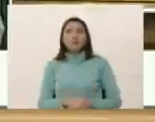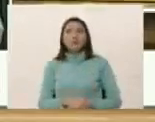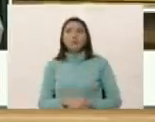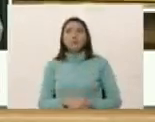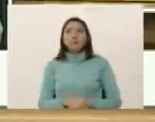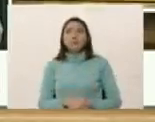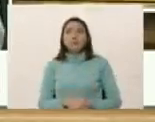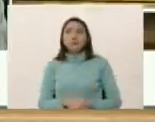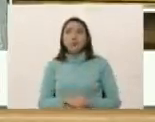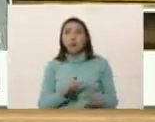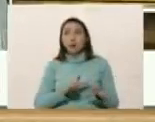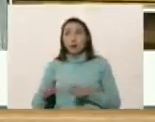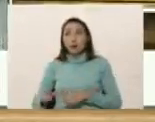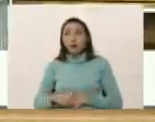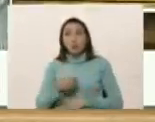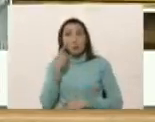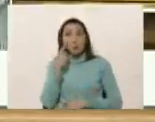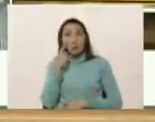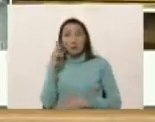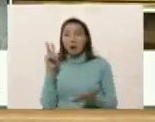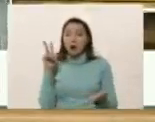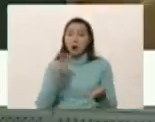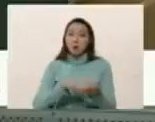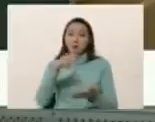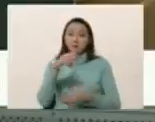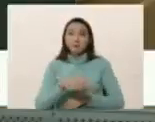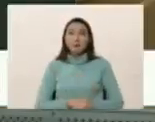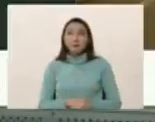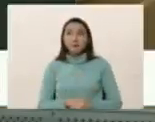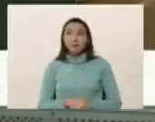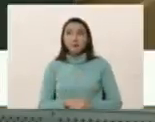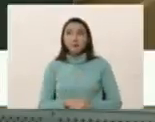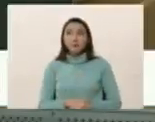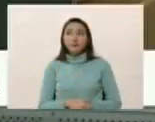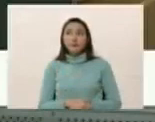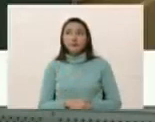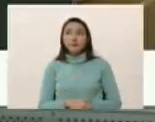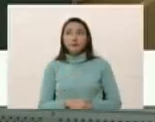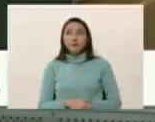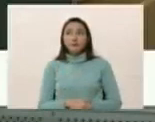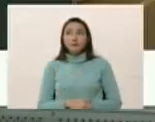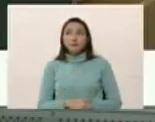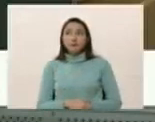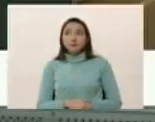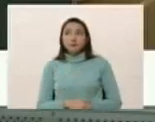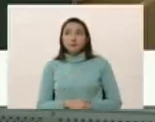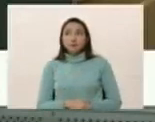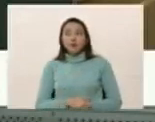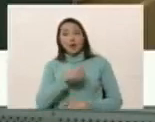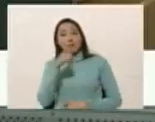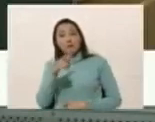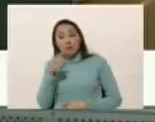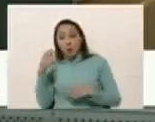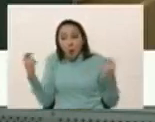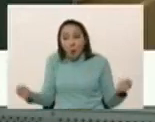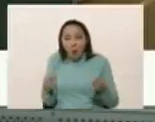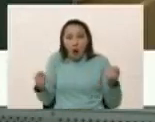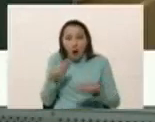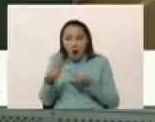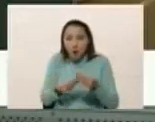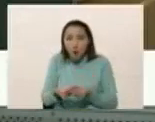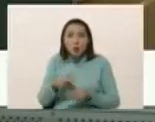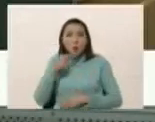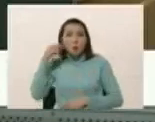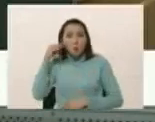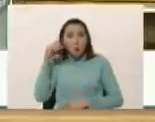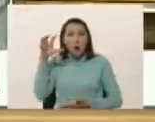en consideración aprobado siguiente epígrafe promoción del lenguaje con enfoque de género en el estado